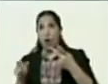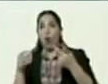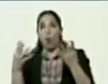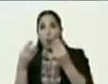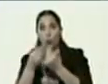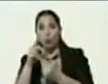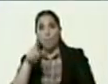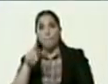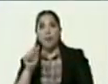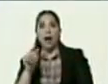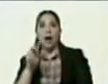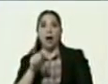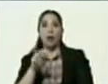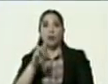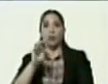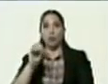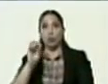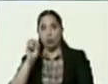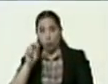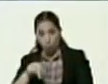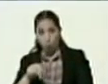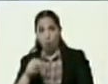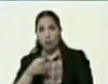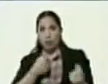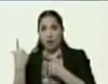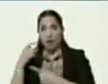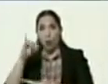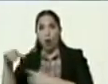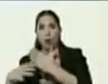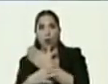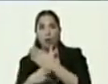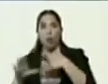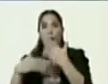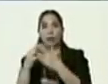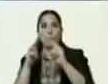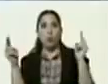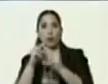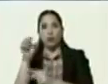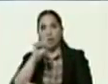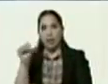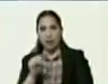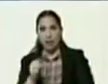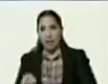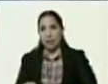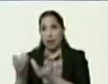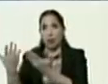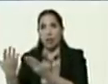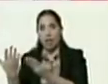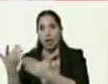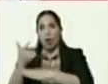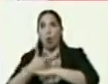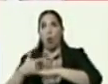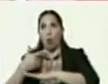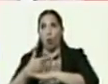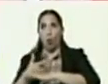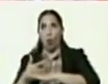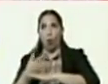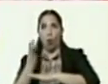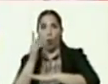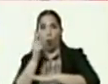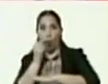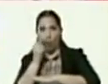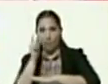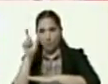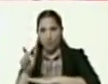llevan a Juan Guaidó al puerto Santander y se lo entregan a esta joya que está aquí que se